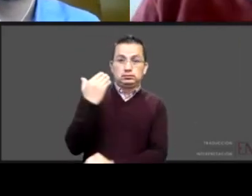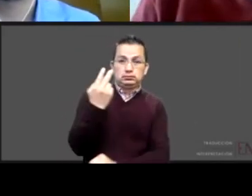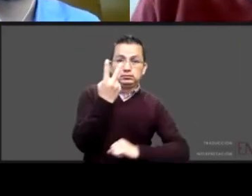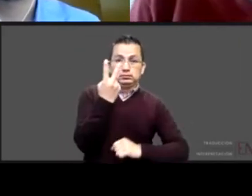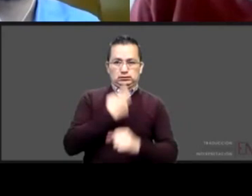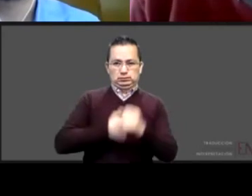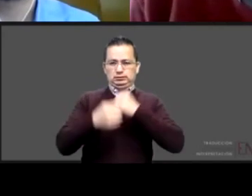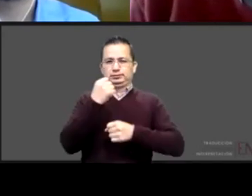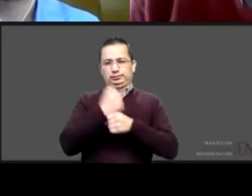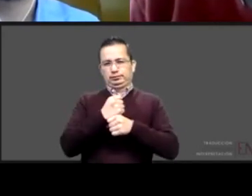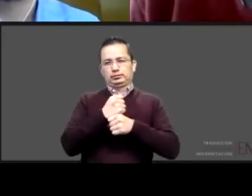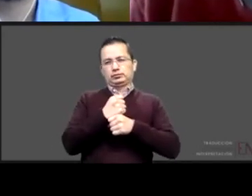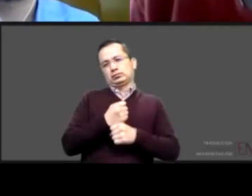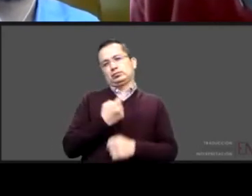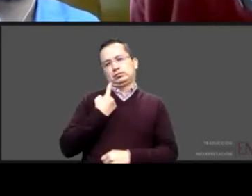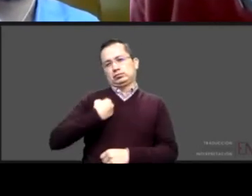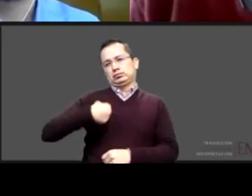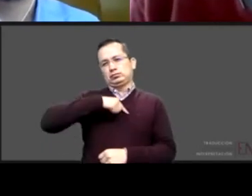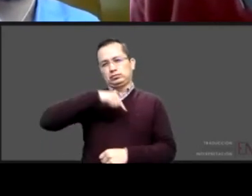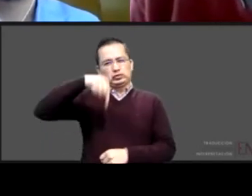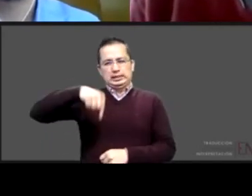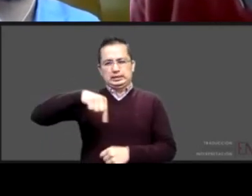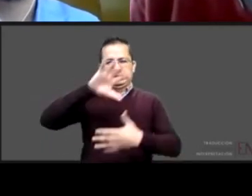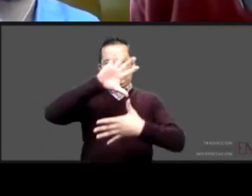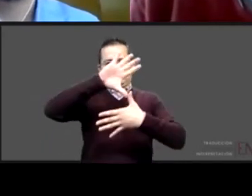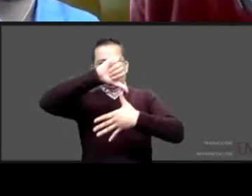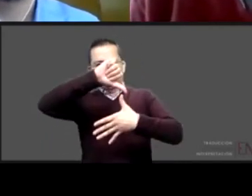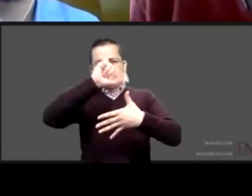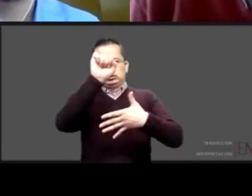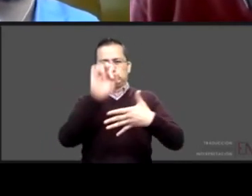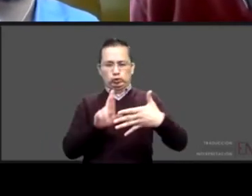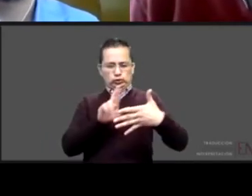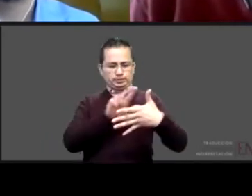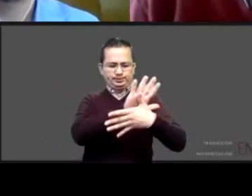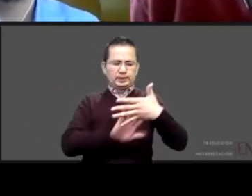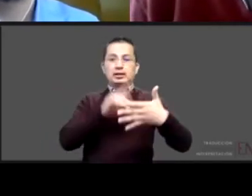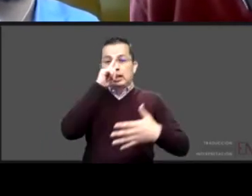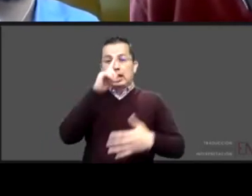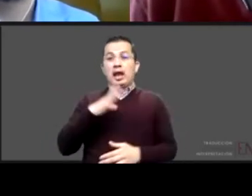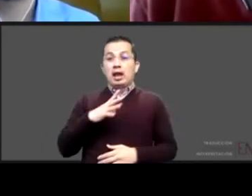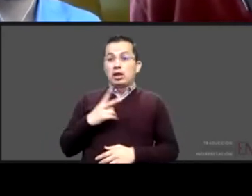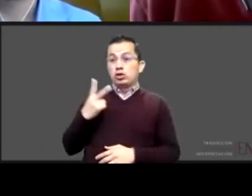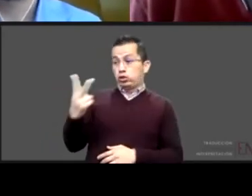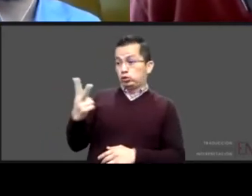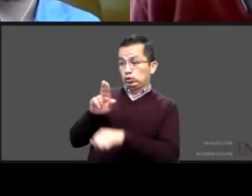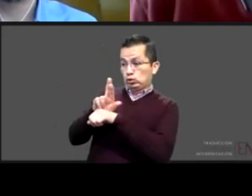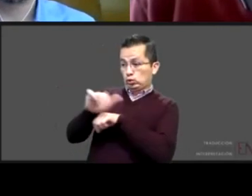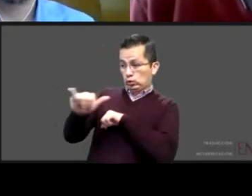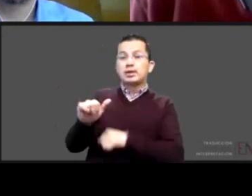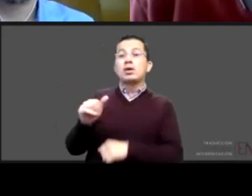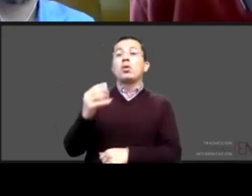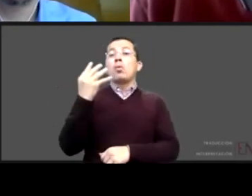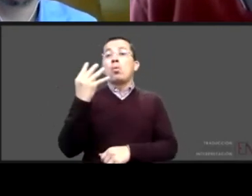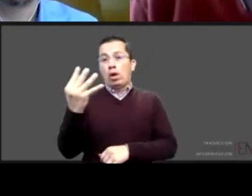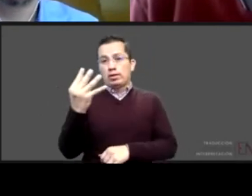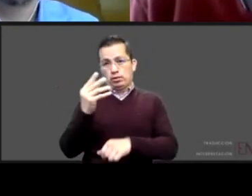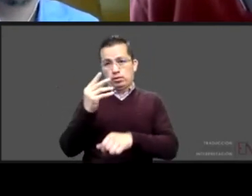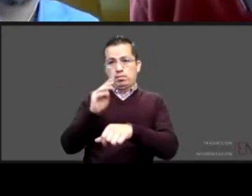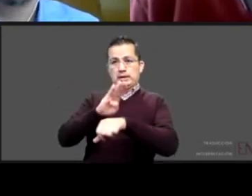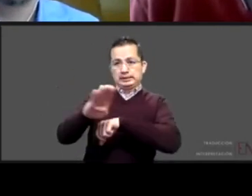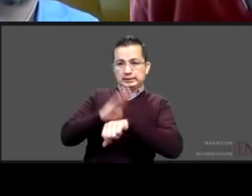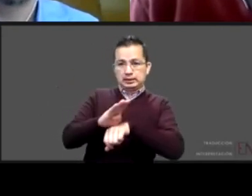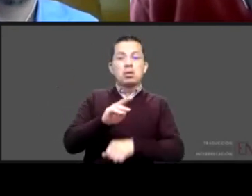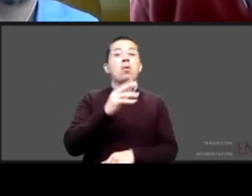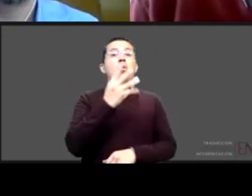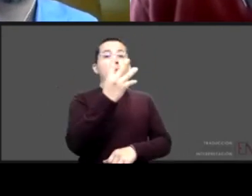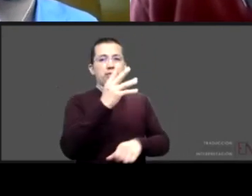aquí en el sur, donde habían 2 uruguayos, 4 brasileros y 4 paraguayos, en una reunión